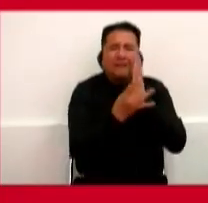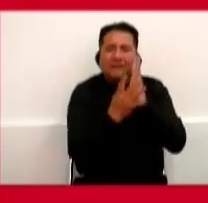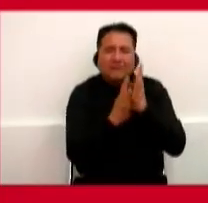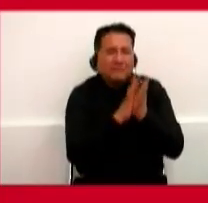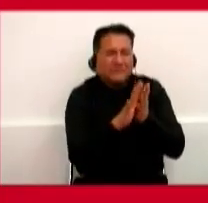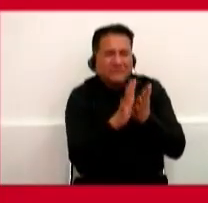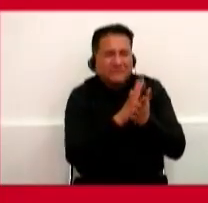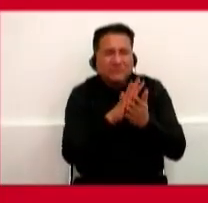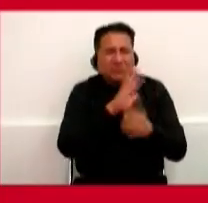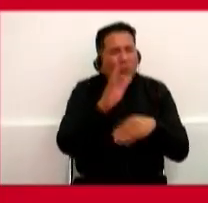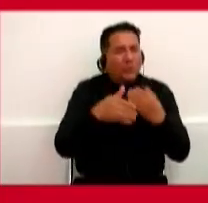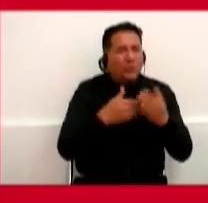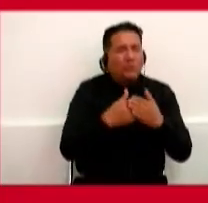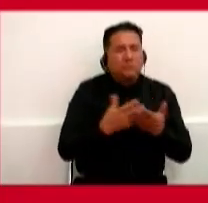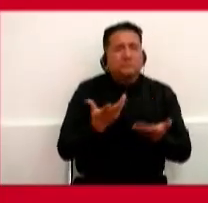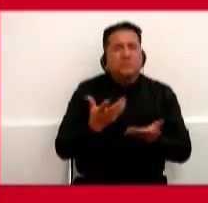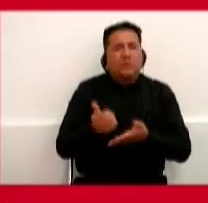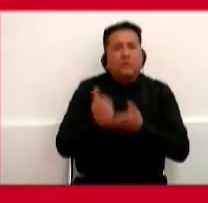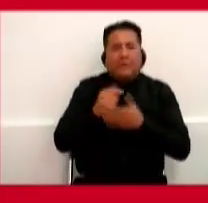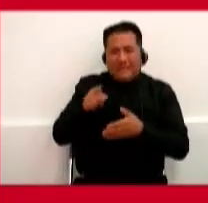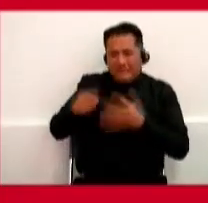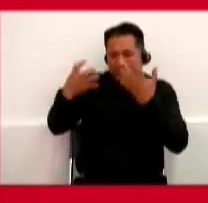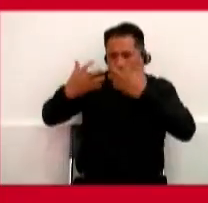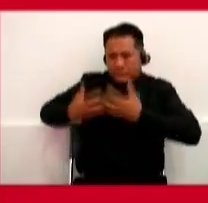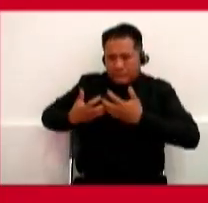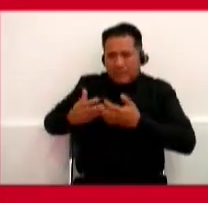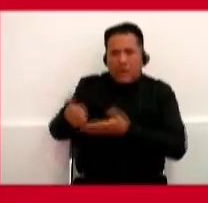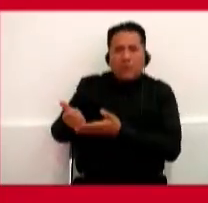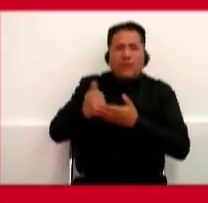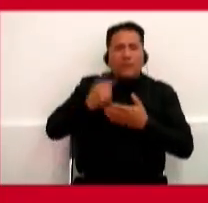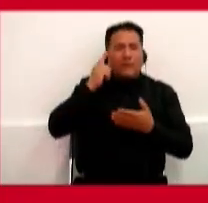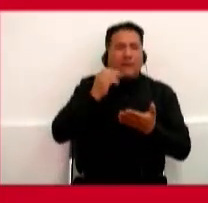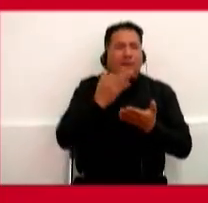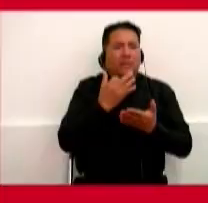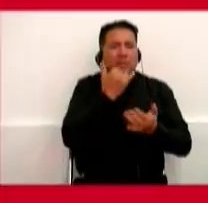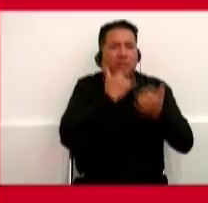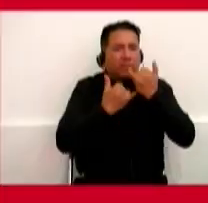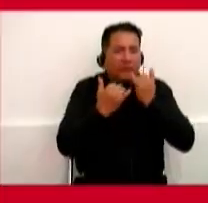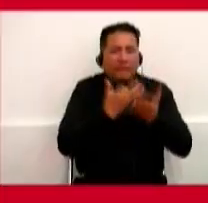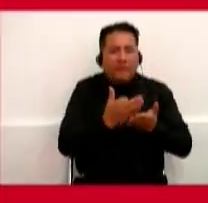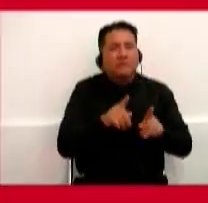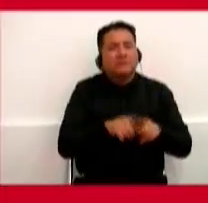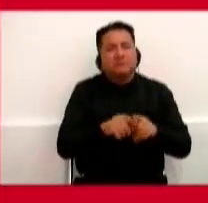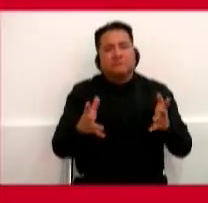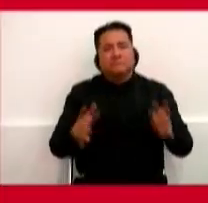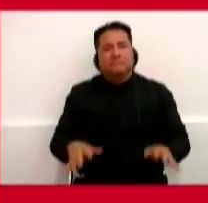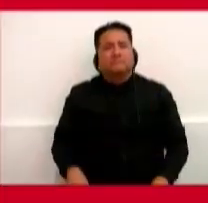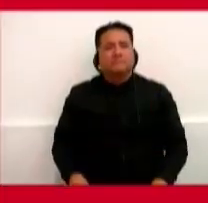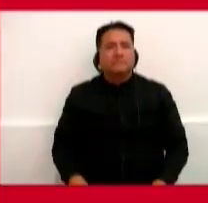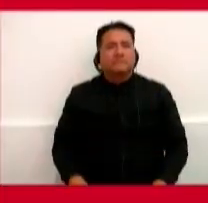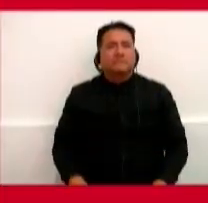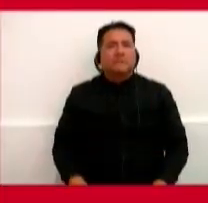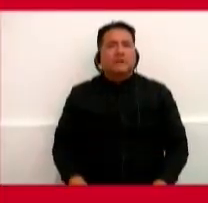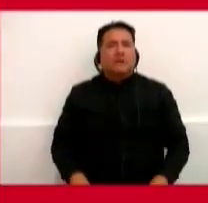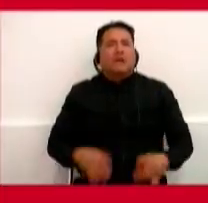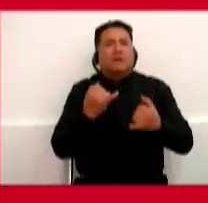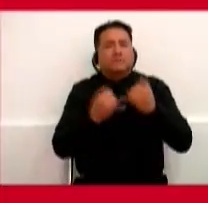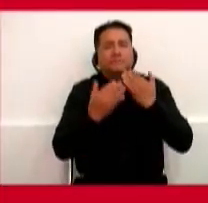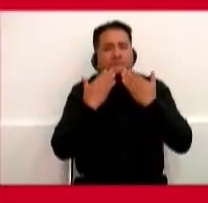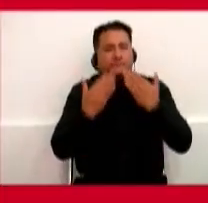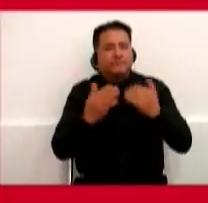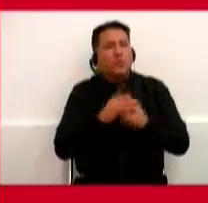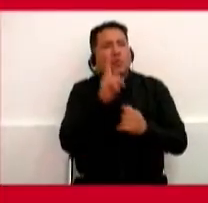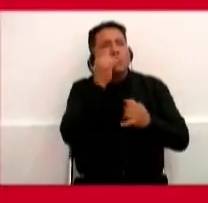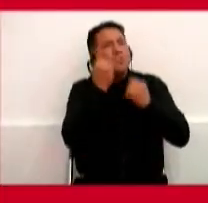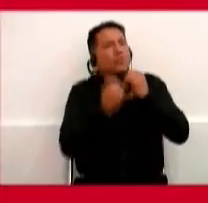fallas estructurales y nos ayudan a que no se generen fallas más mayores. Muchas gracias. Y una última pregunta.